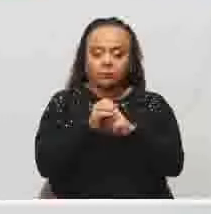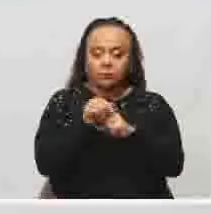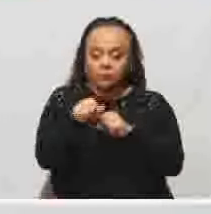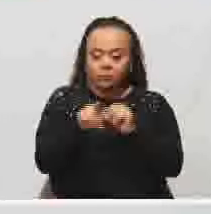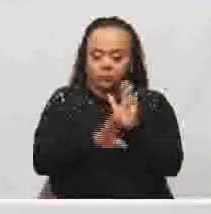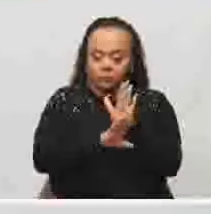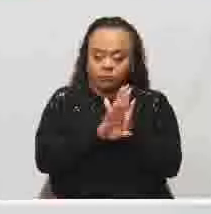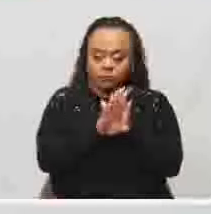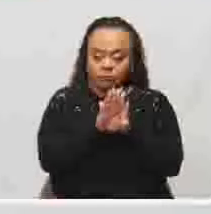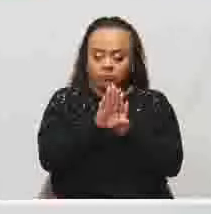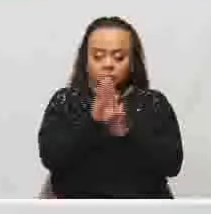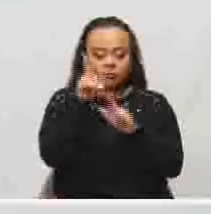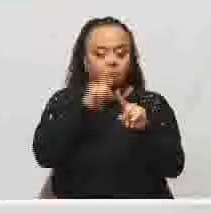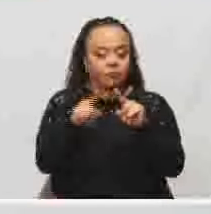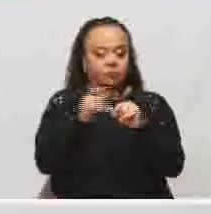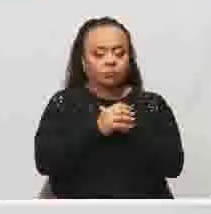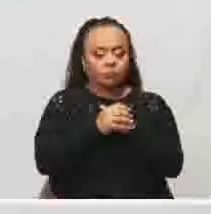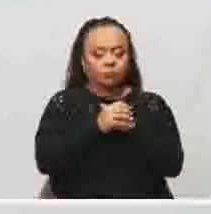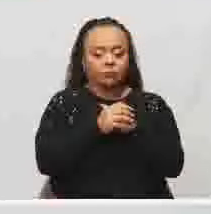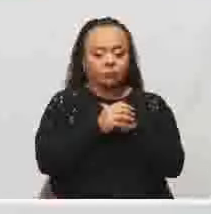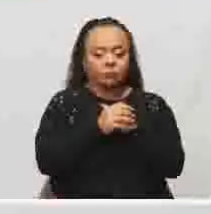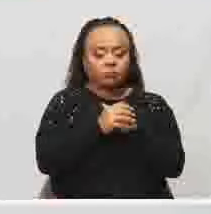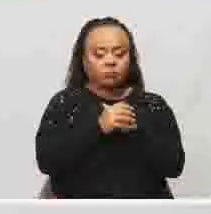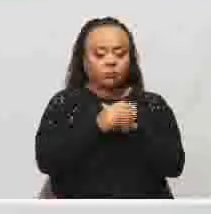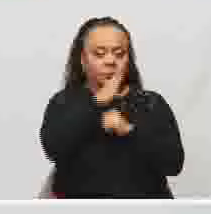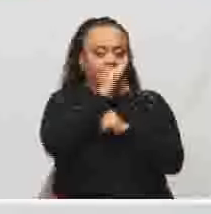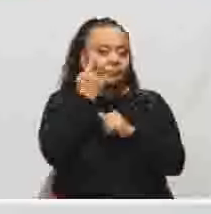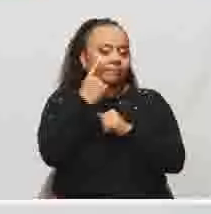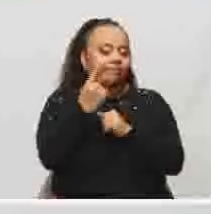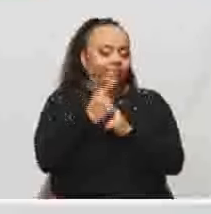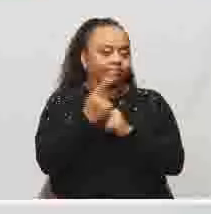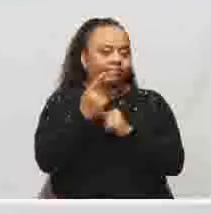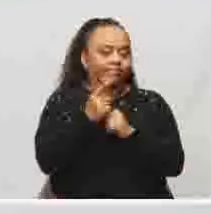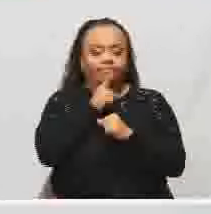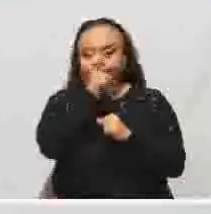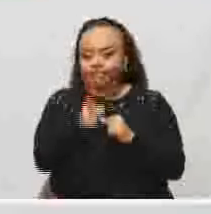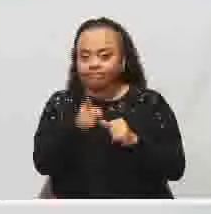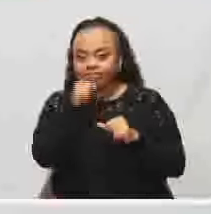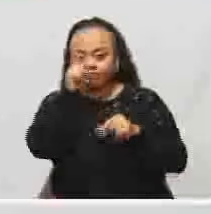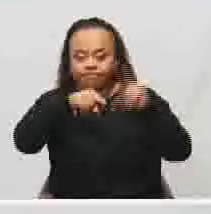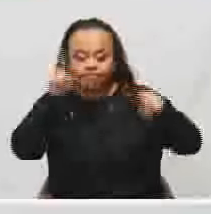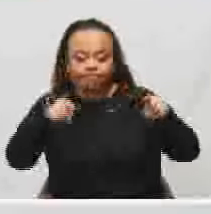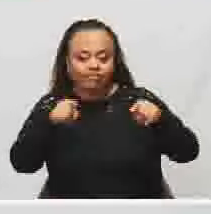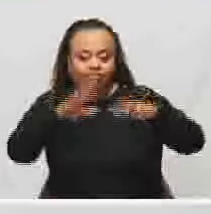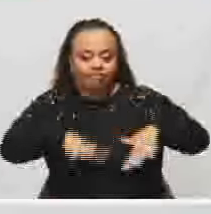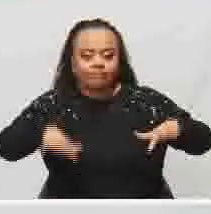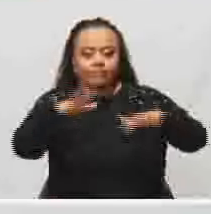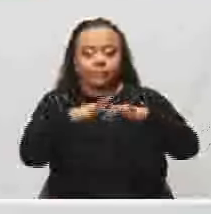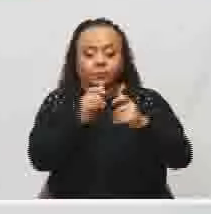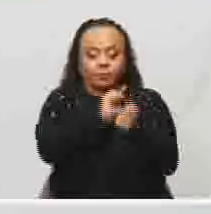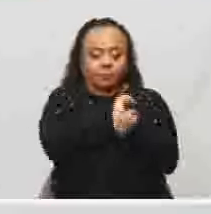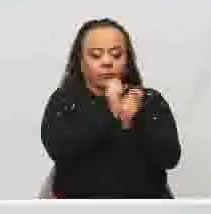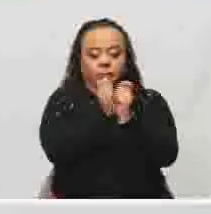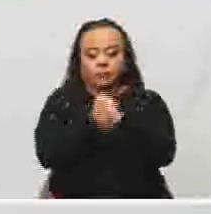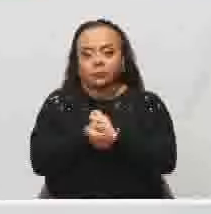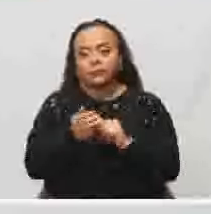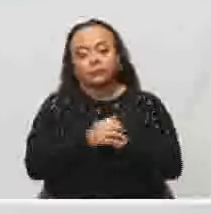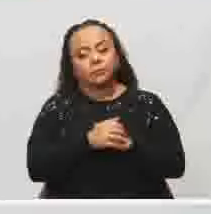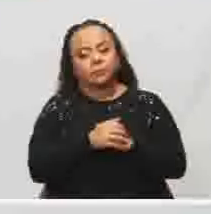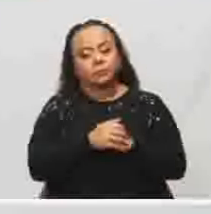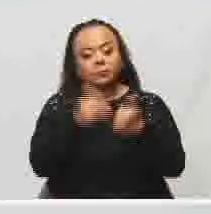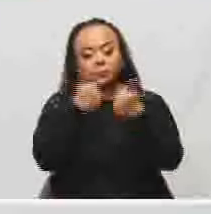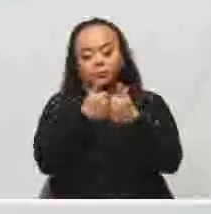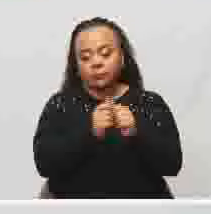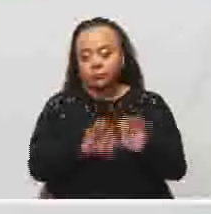Pero va a estar peleando los últimos lugares de ahí no va a salir Entonces como para ver realidades dinámicas en escenarios que van mutando partido